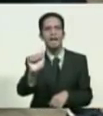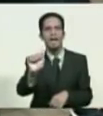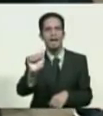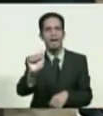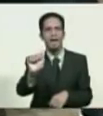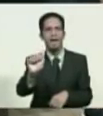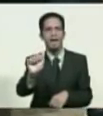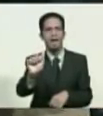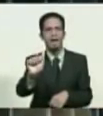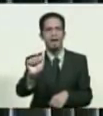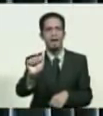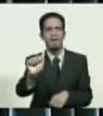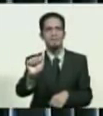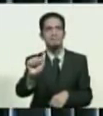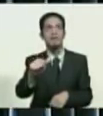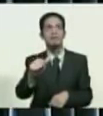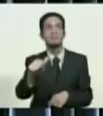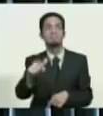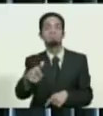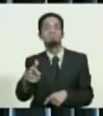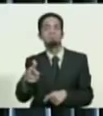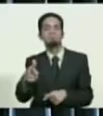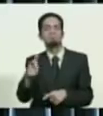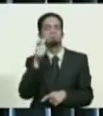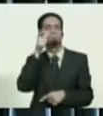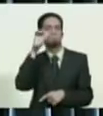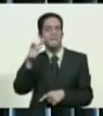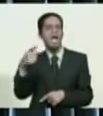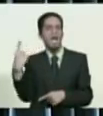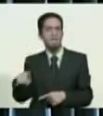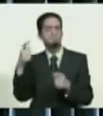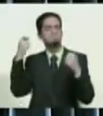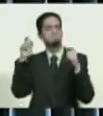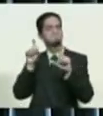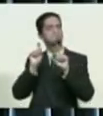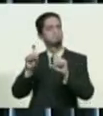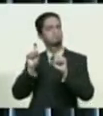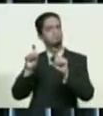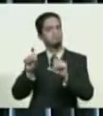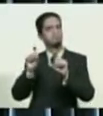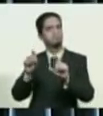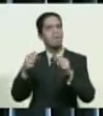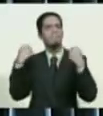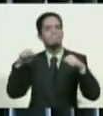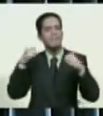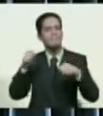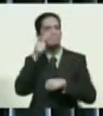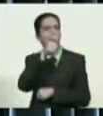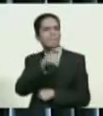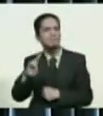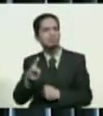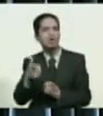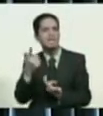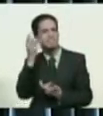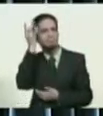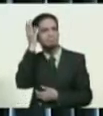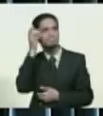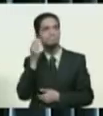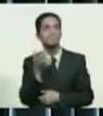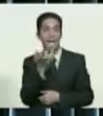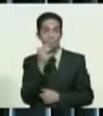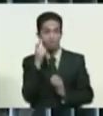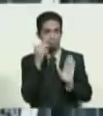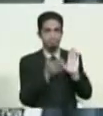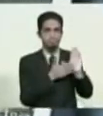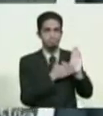fue que se realizó el entrenamiento y la planificación de este crimen horrendo. Esto que ustedes ven aquí,